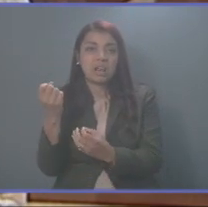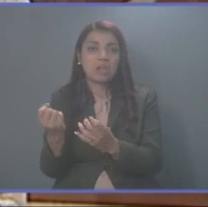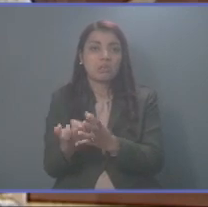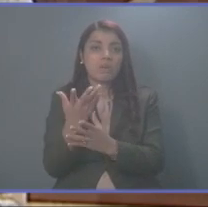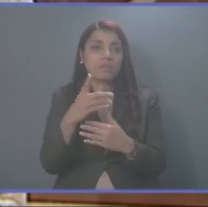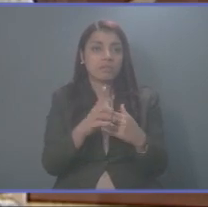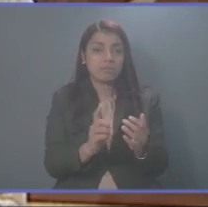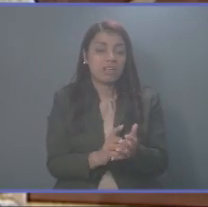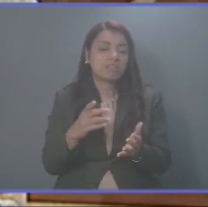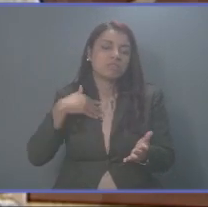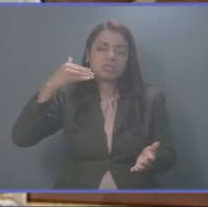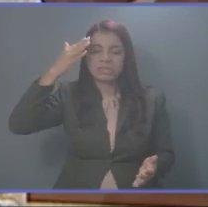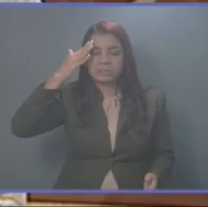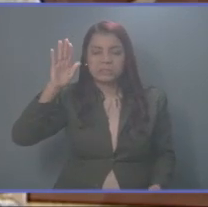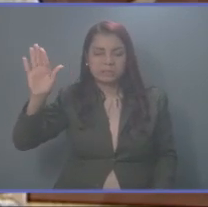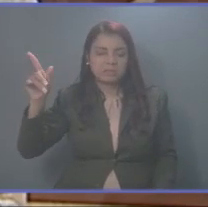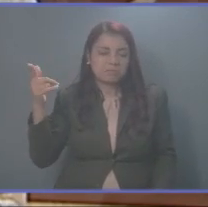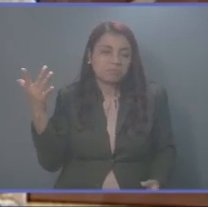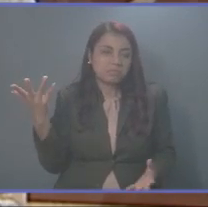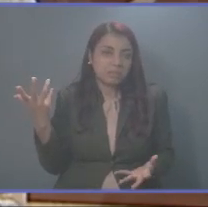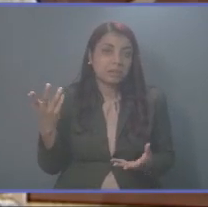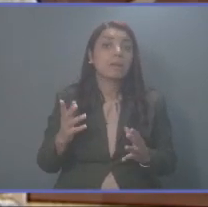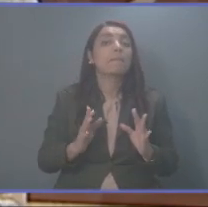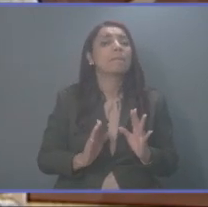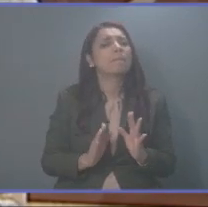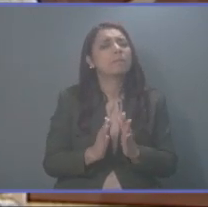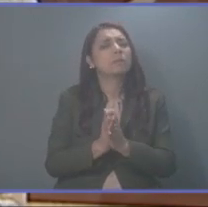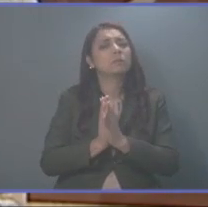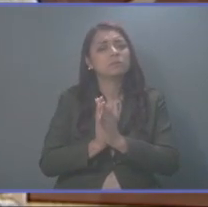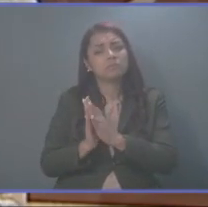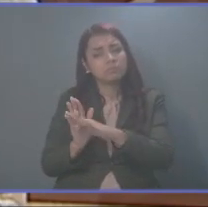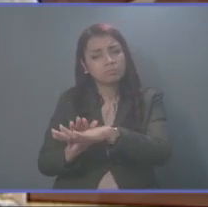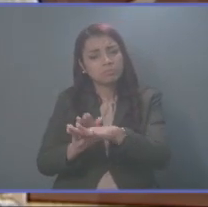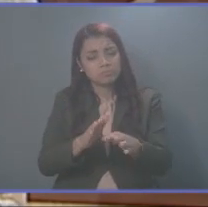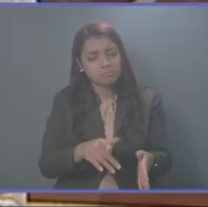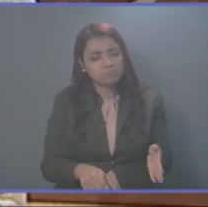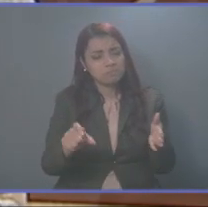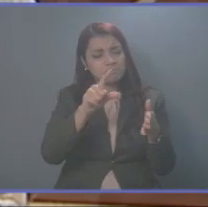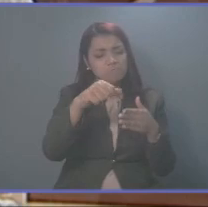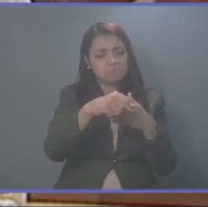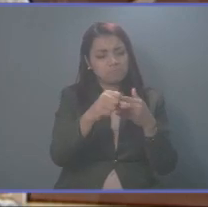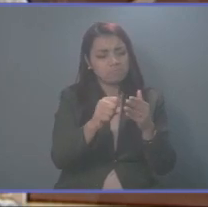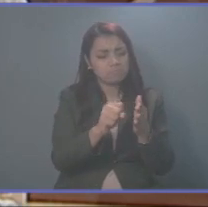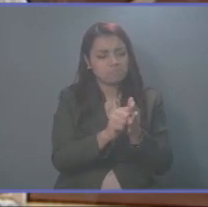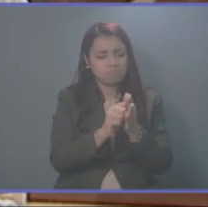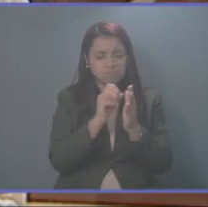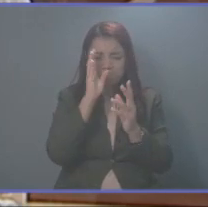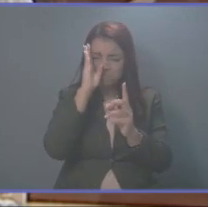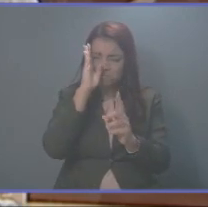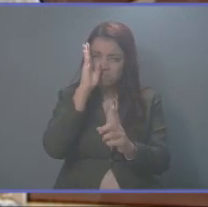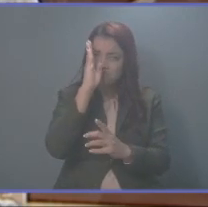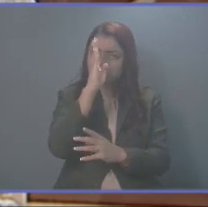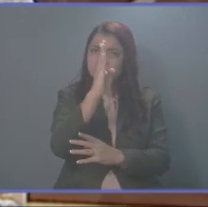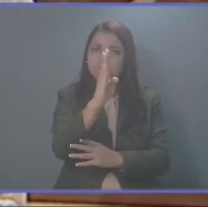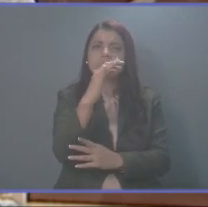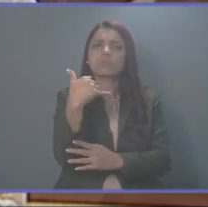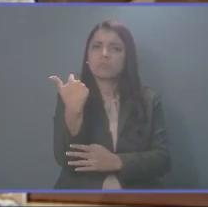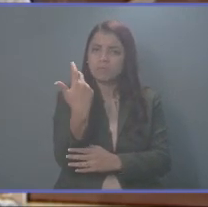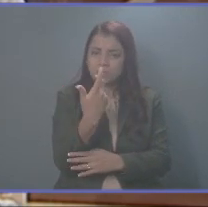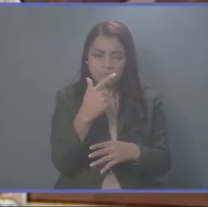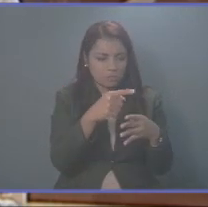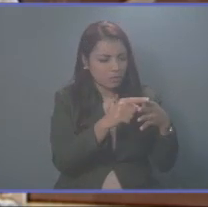embargo, hago un llamado a que como institución mantengamos nuestro propósito, nuestro respeto